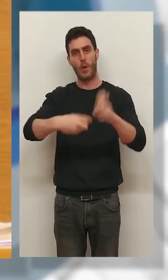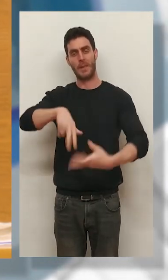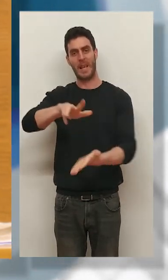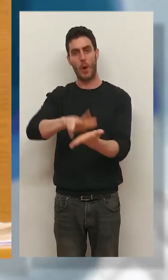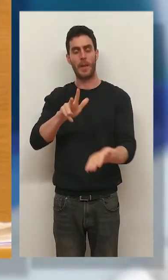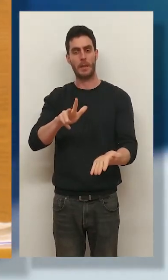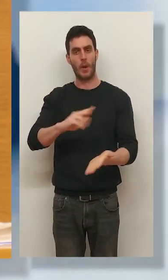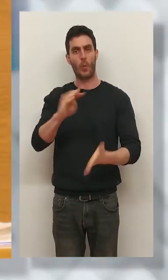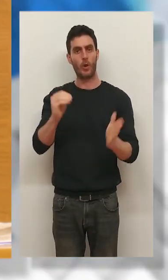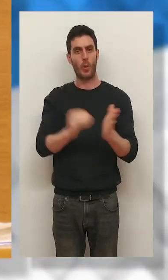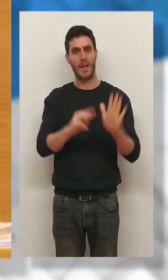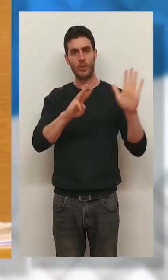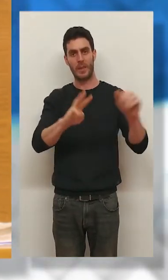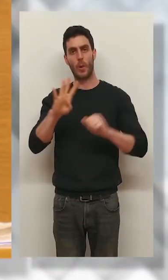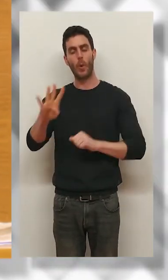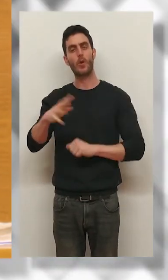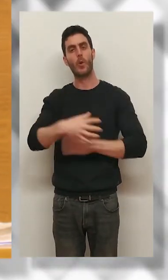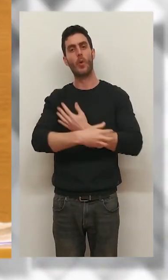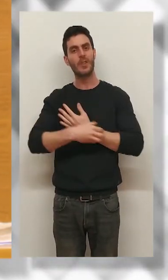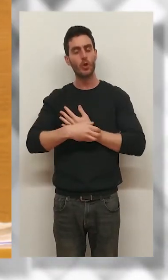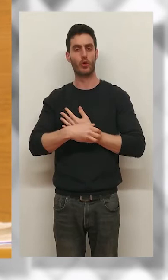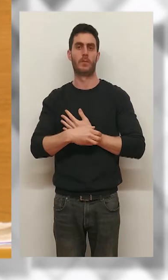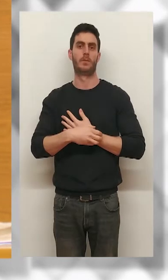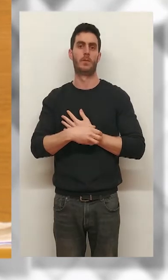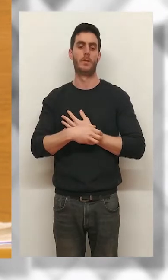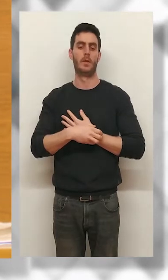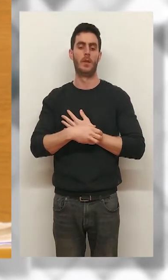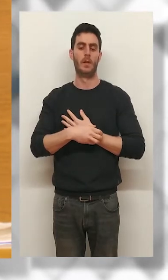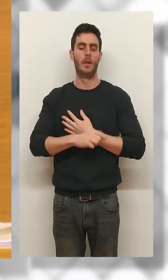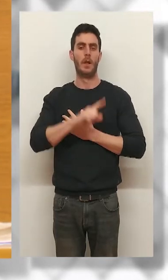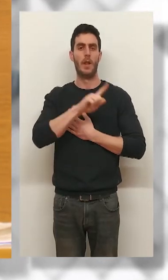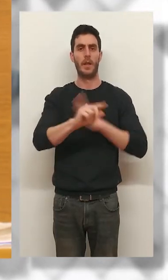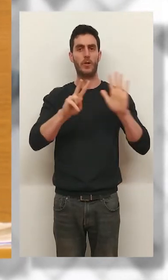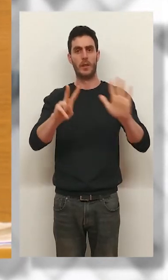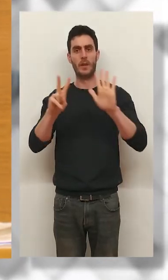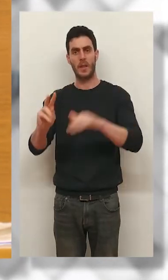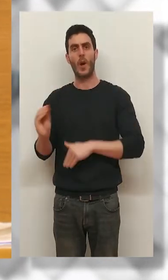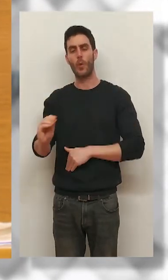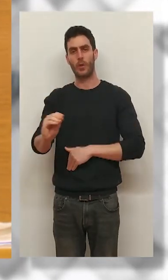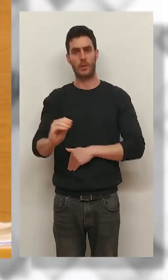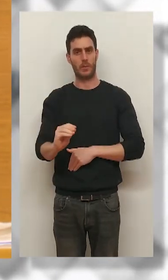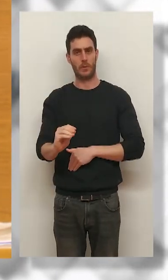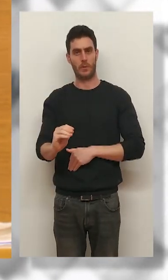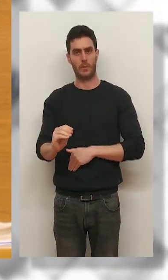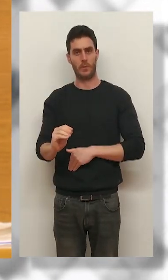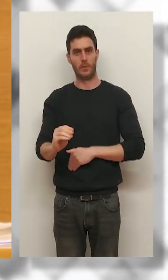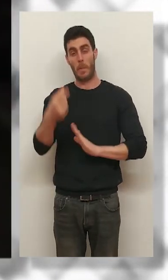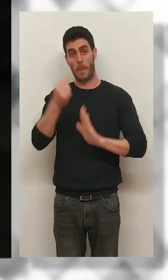4.084 gatos y 177 hurones. Esos son los datos censales que nos aporta el